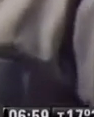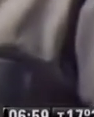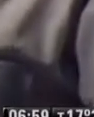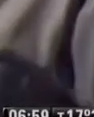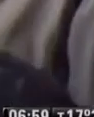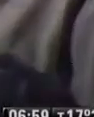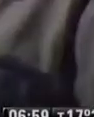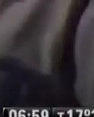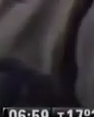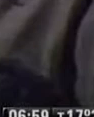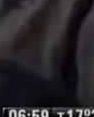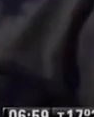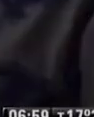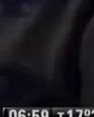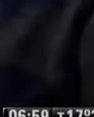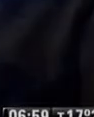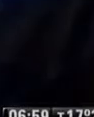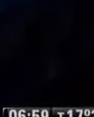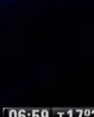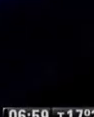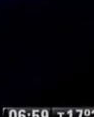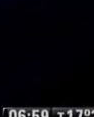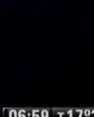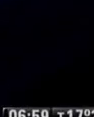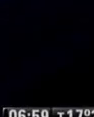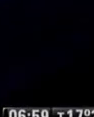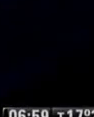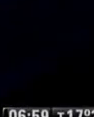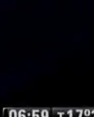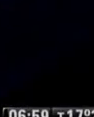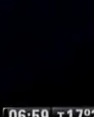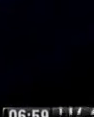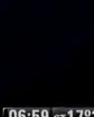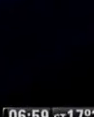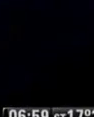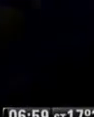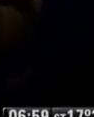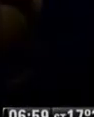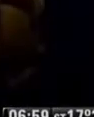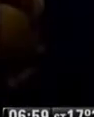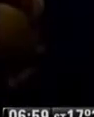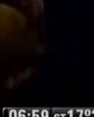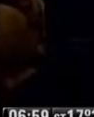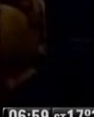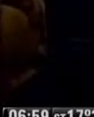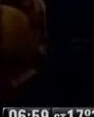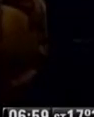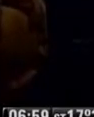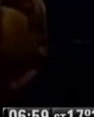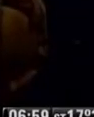doradas, el árbol se vuelve paz. Se está curando la infancia, se